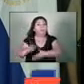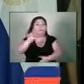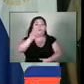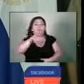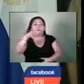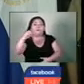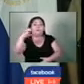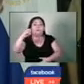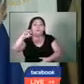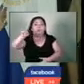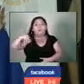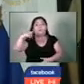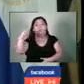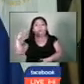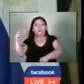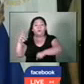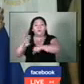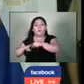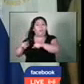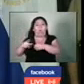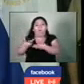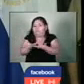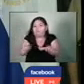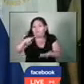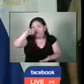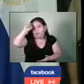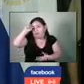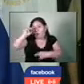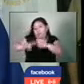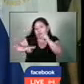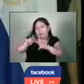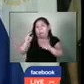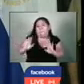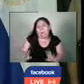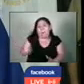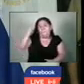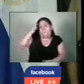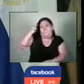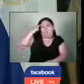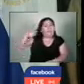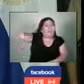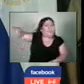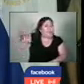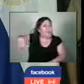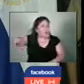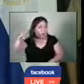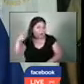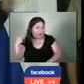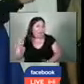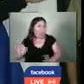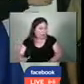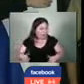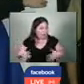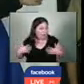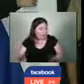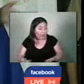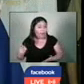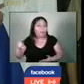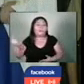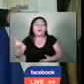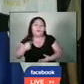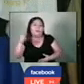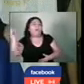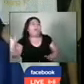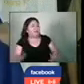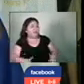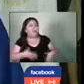millones de dólares, que va a ser en obras viales en San Miguel. Y alguien puede decir, presidente, pero es en Oriente, aquí no estamos en Oriente. Y además también la gente de Occidente